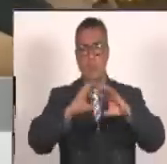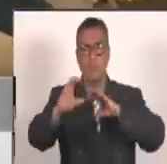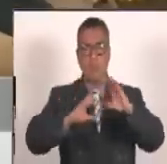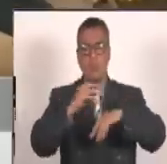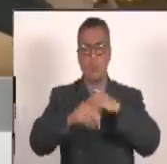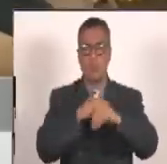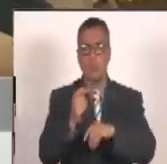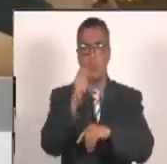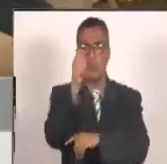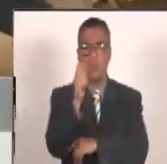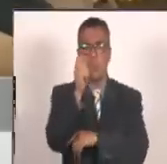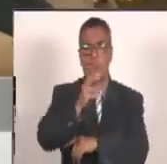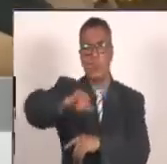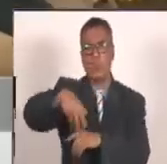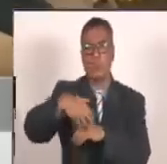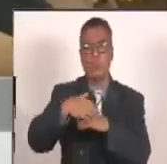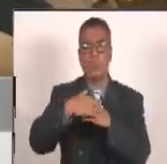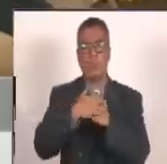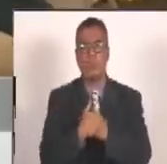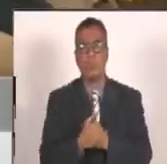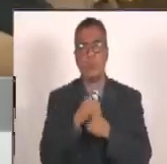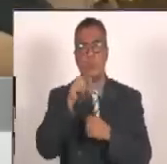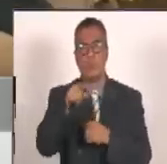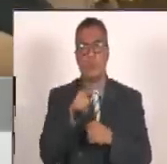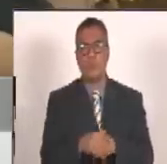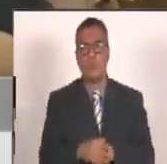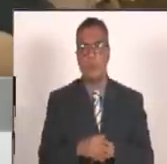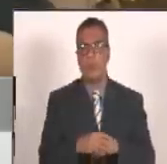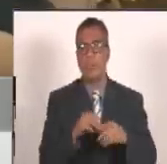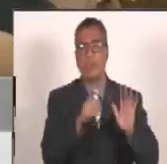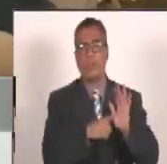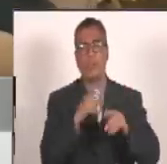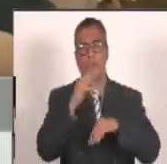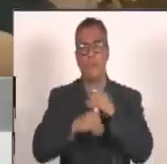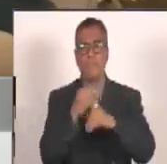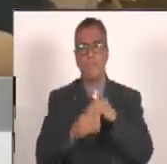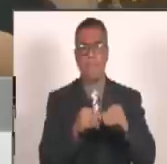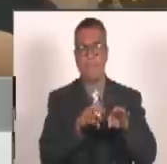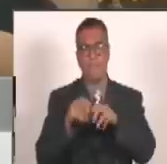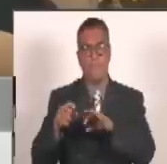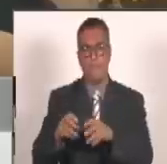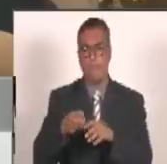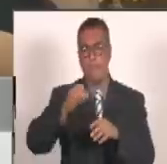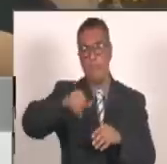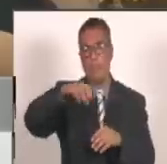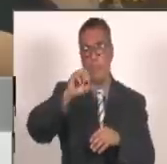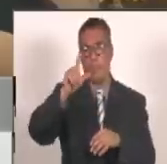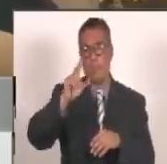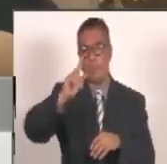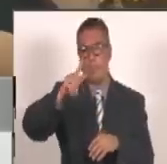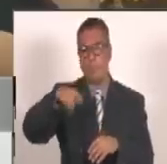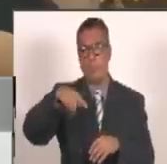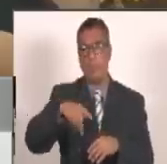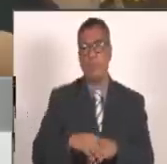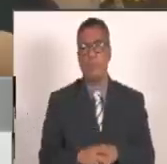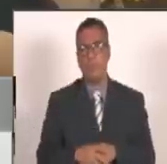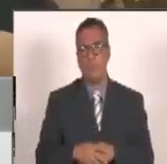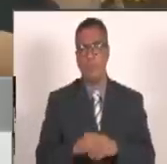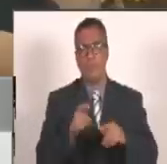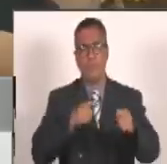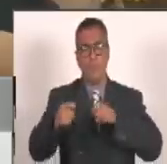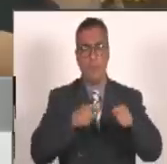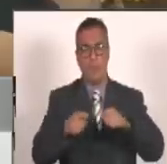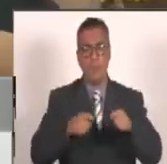Comunicación dirigida al diputado Jorge Rodríguez Gómez, presidente de la Asamblea Nacional, suscrita por el ciudadano Josnel Peraza Machado,